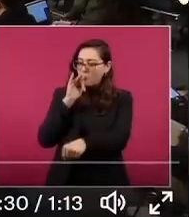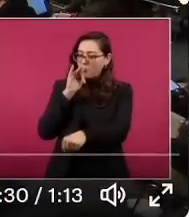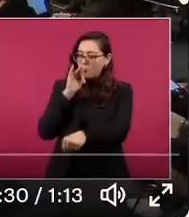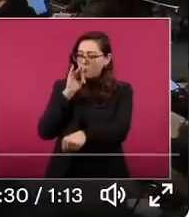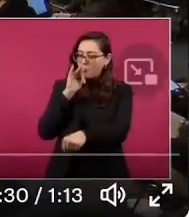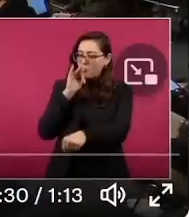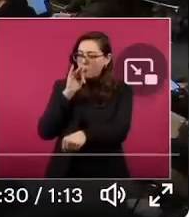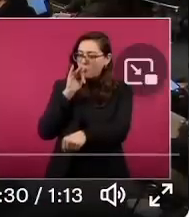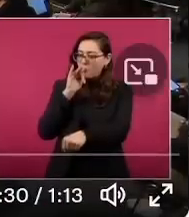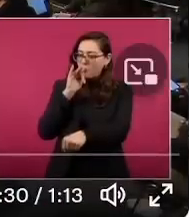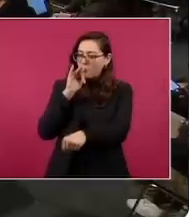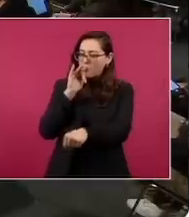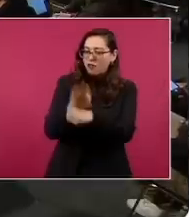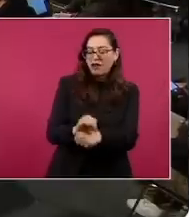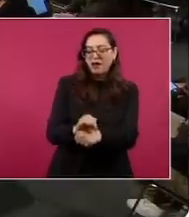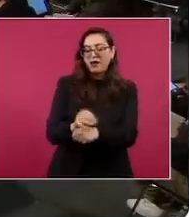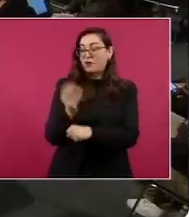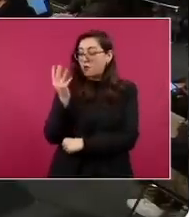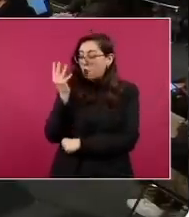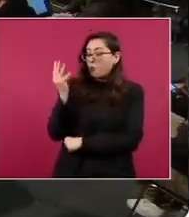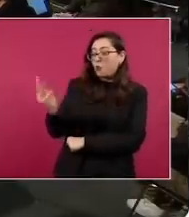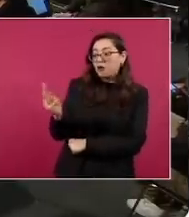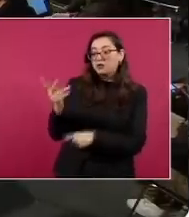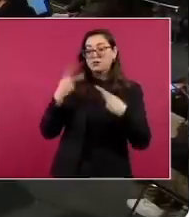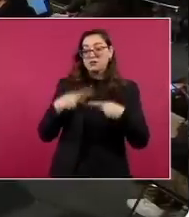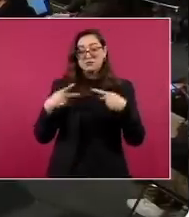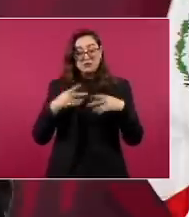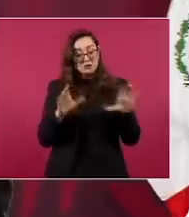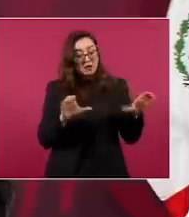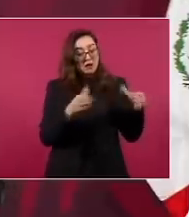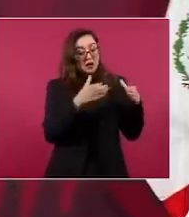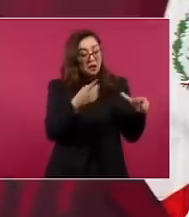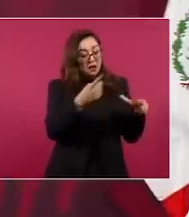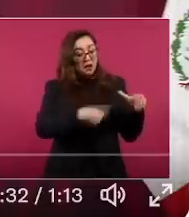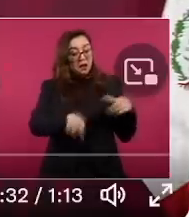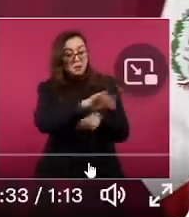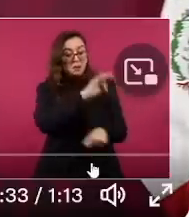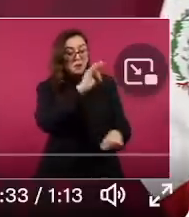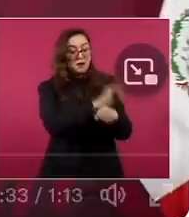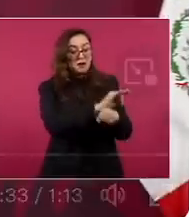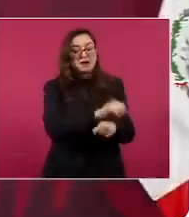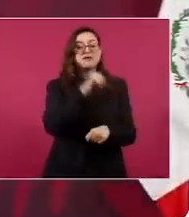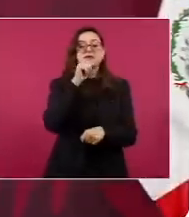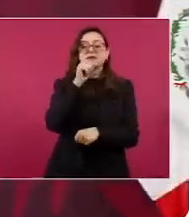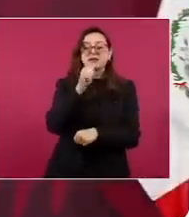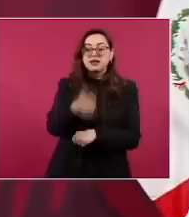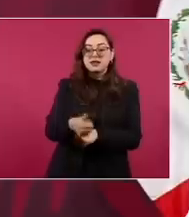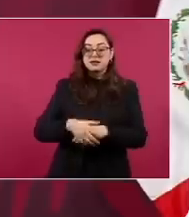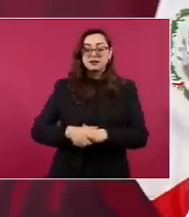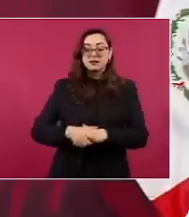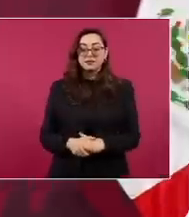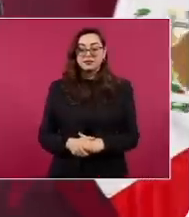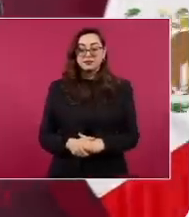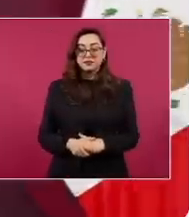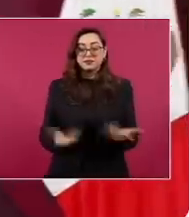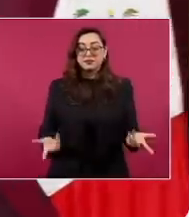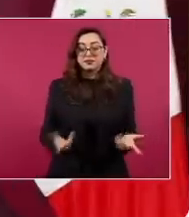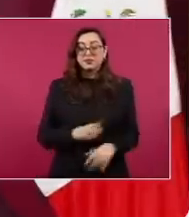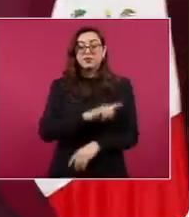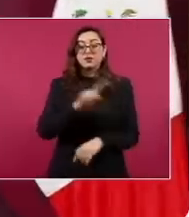comenta el presidente. ¿Qué creen que nos pasó? que de los